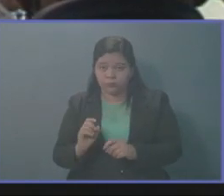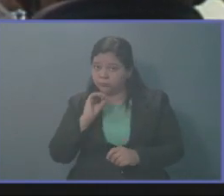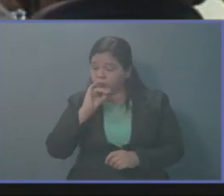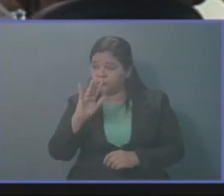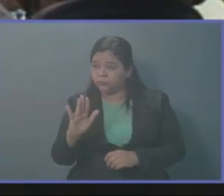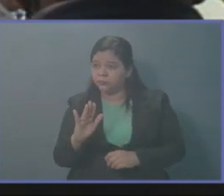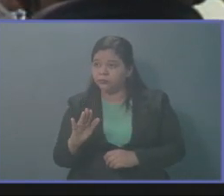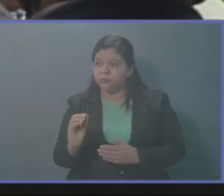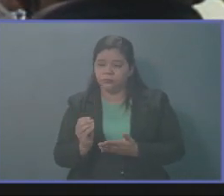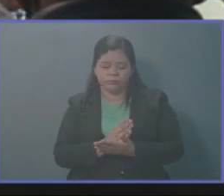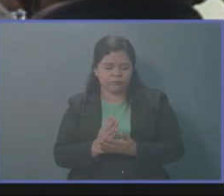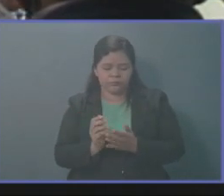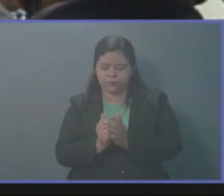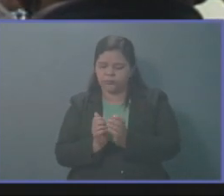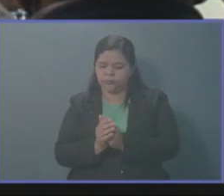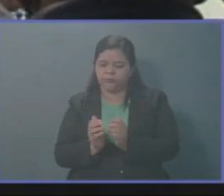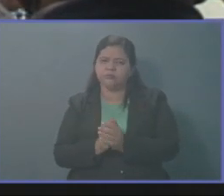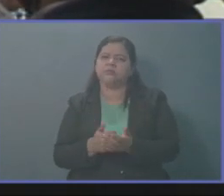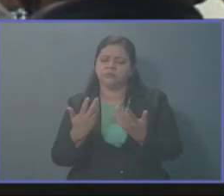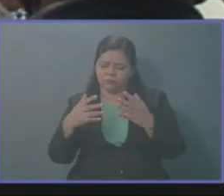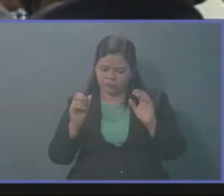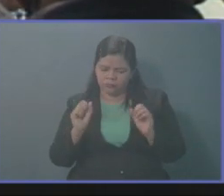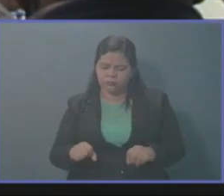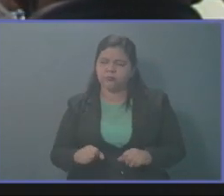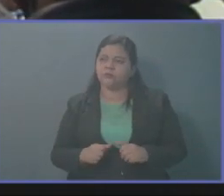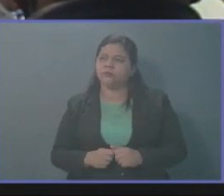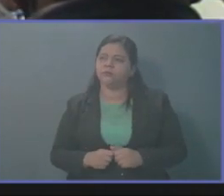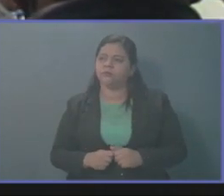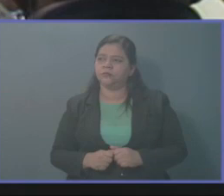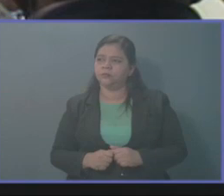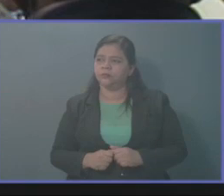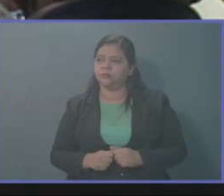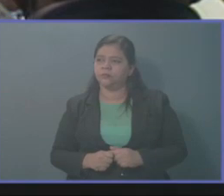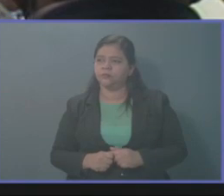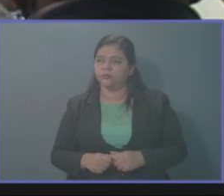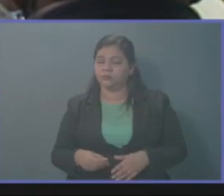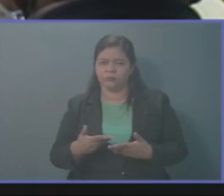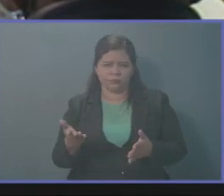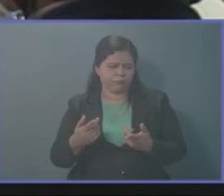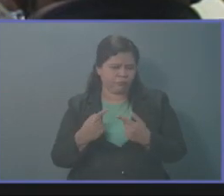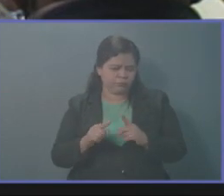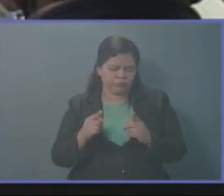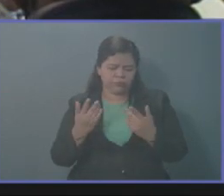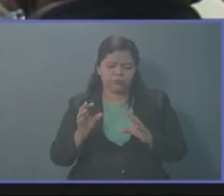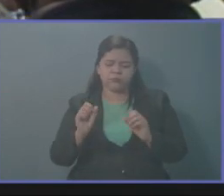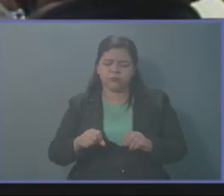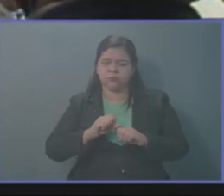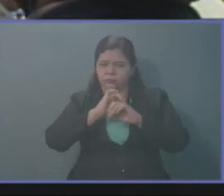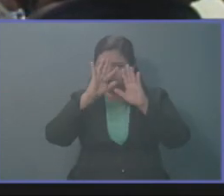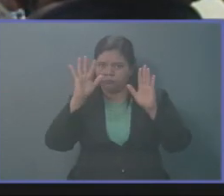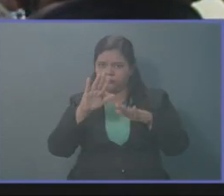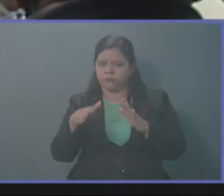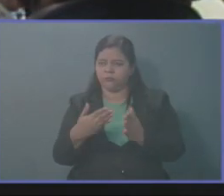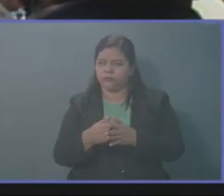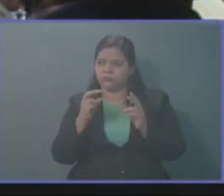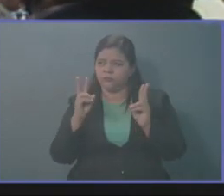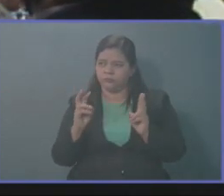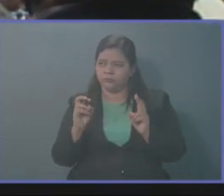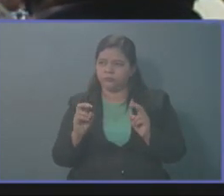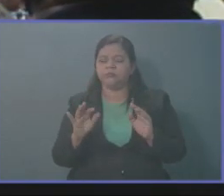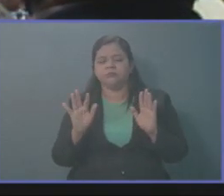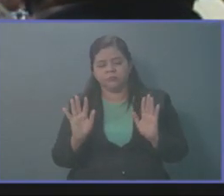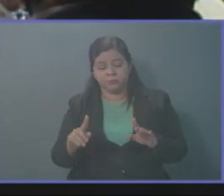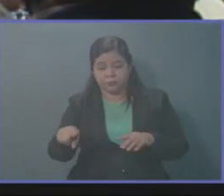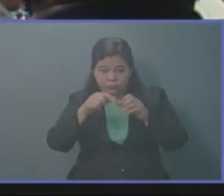que no hay inconveniente, entonces se puede... para que quedemos claridad con el tema. Entonces, los que estén de